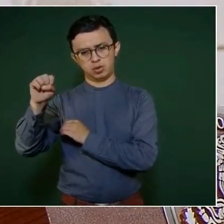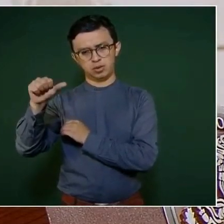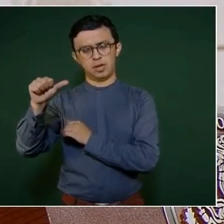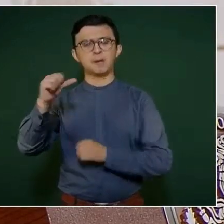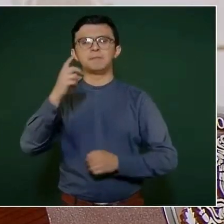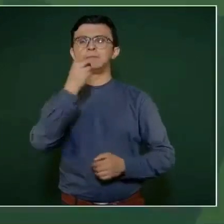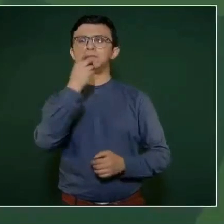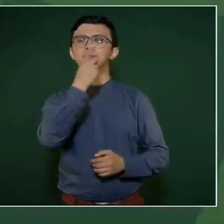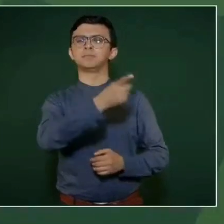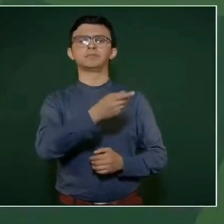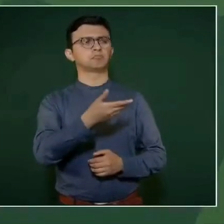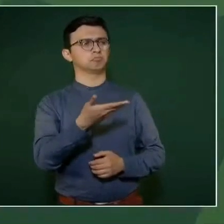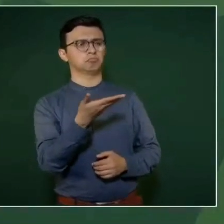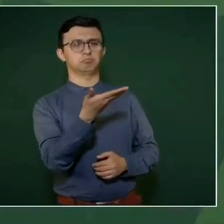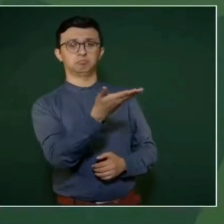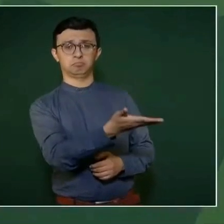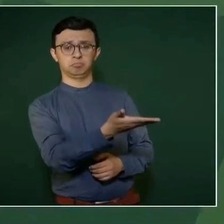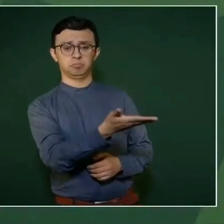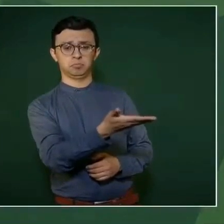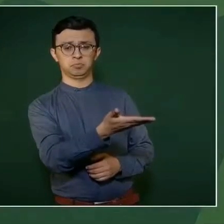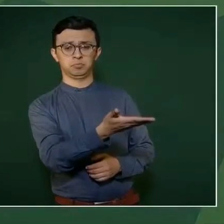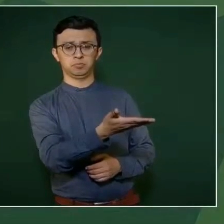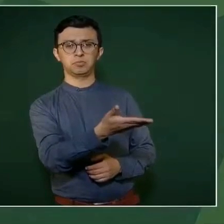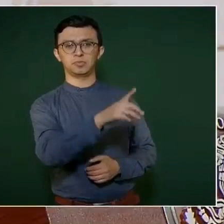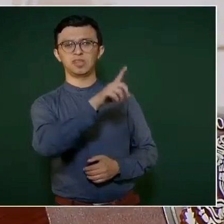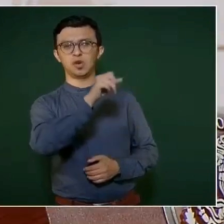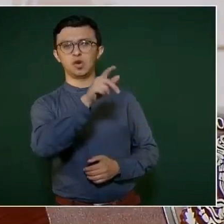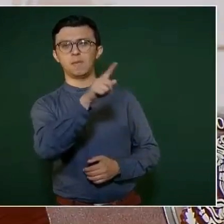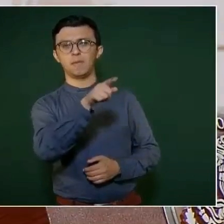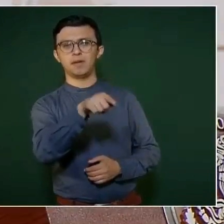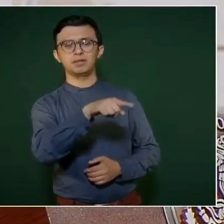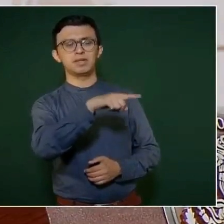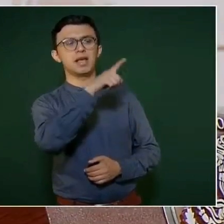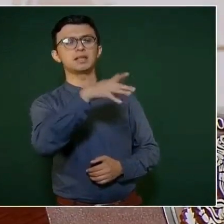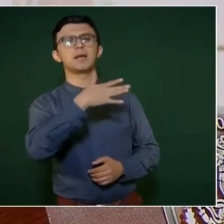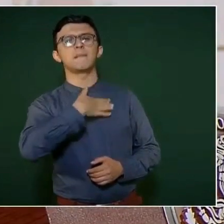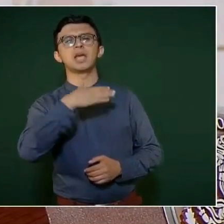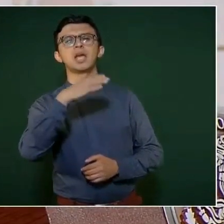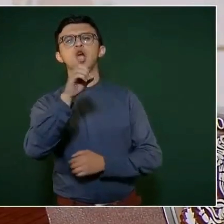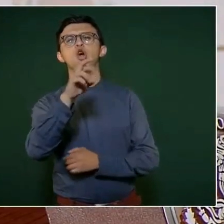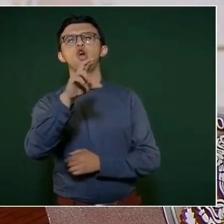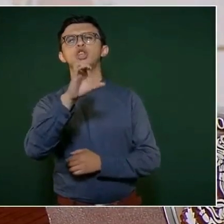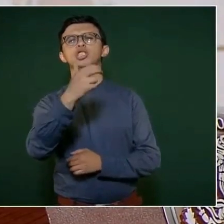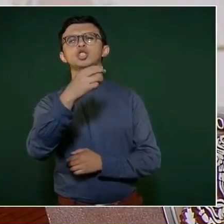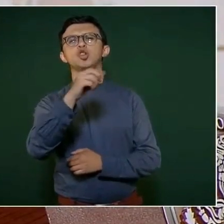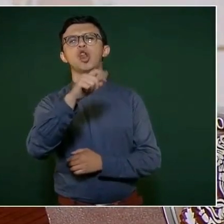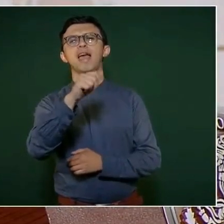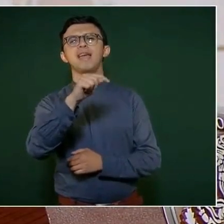le dice, y este, López Portillo, es mi corcholata favorita.